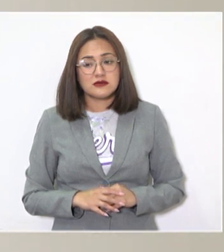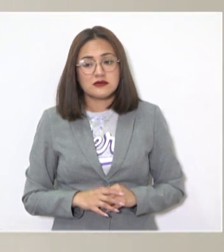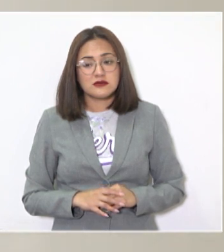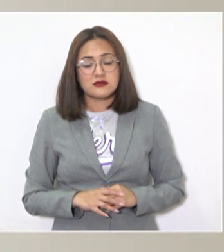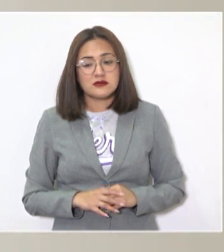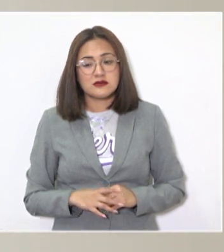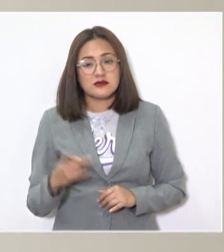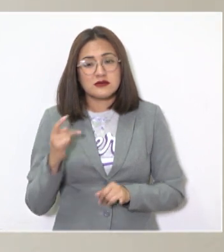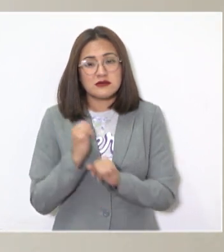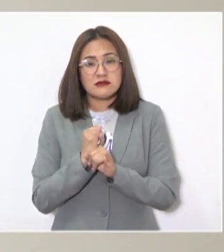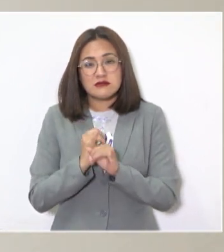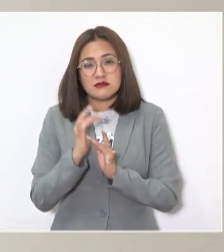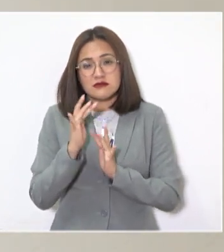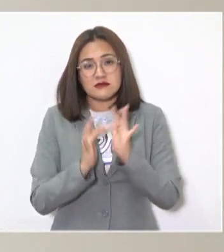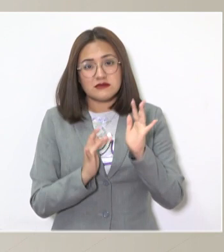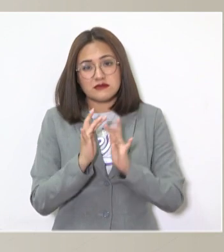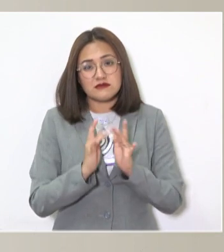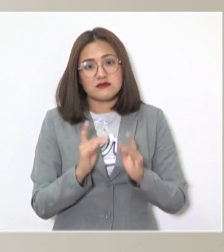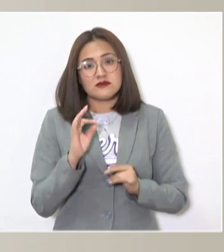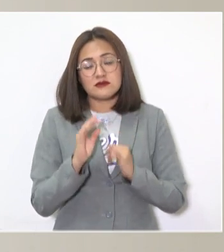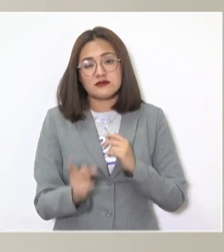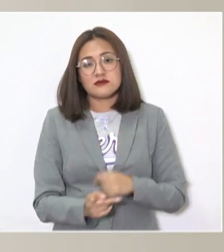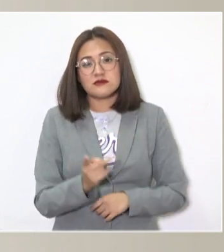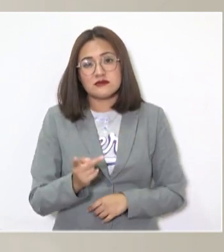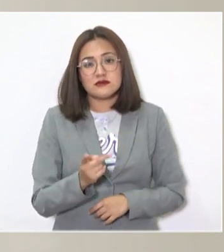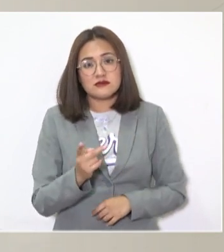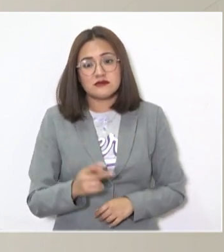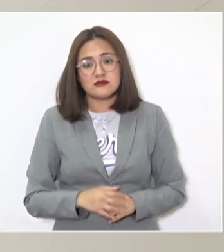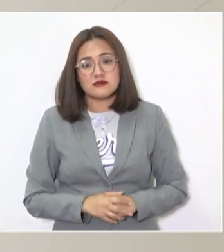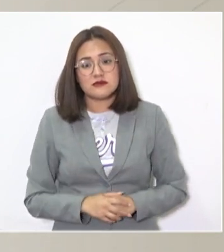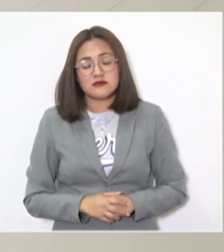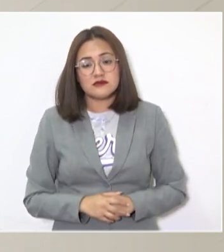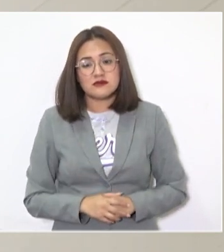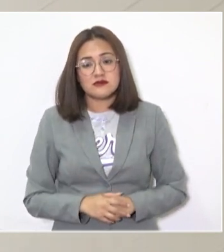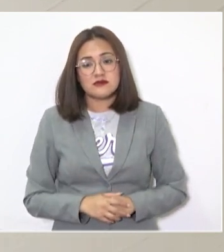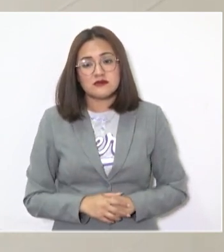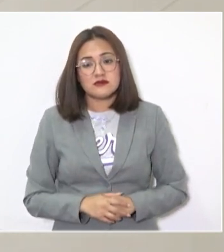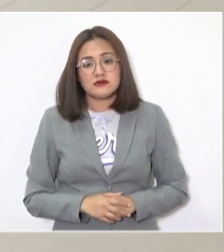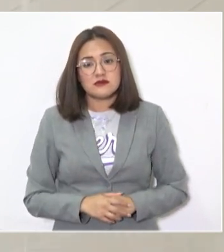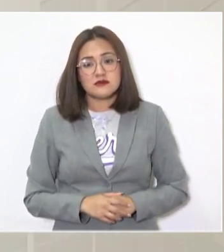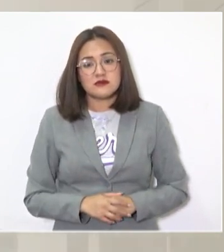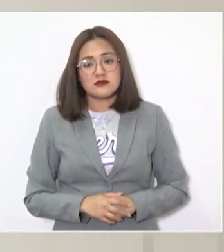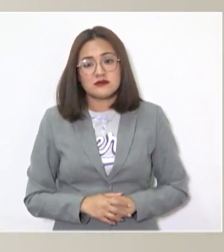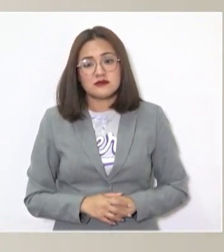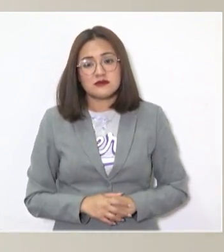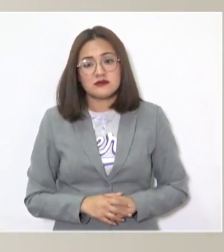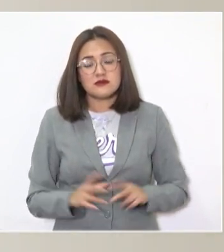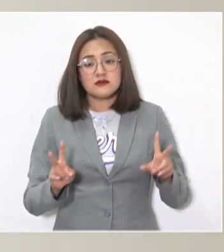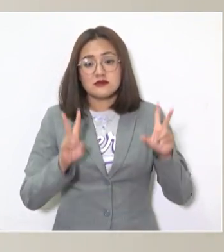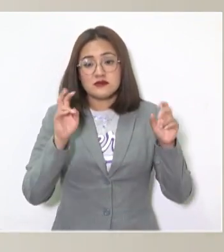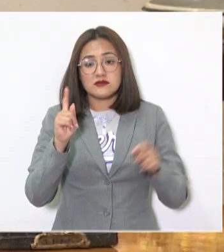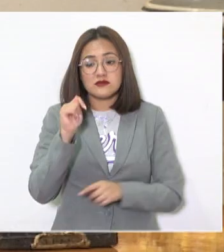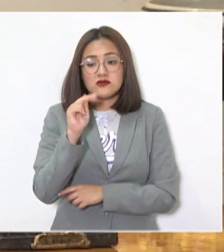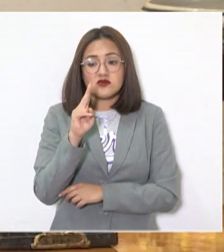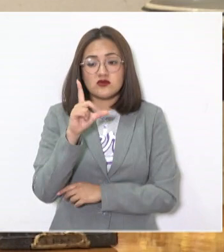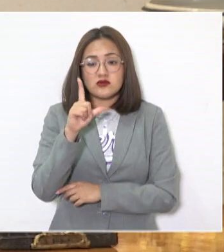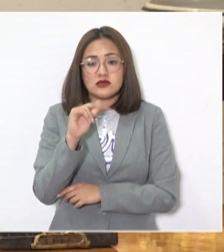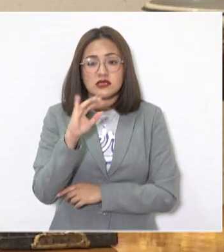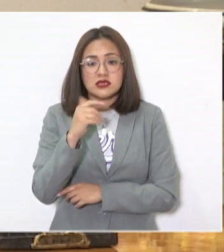Con su internet, gobernador, sería la última pregunta. Si me escuchas, te diré que los temas de Tulcingo están